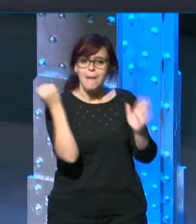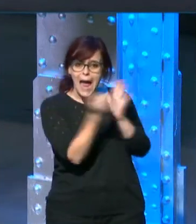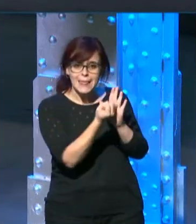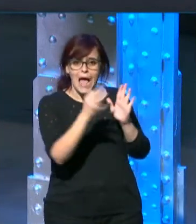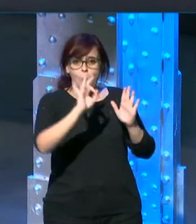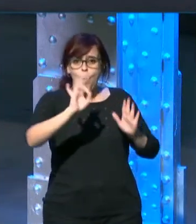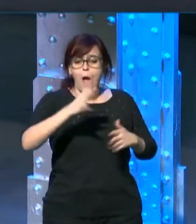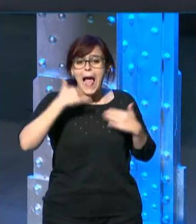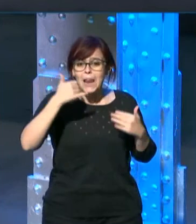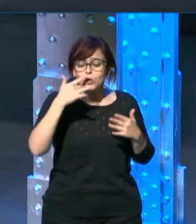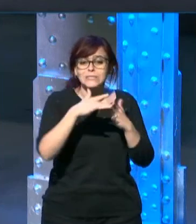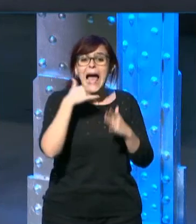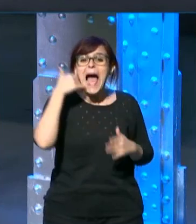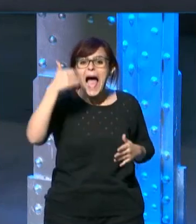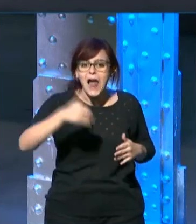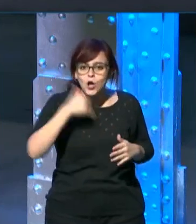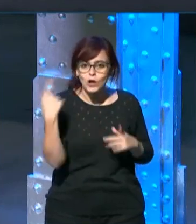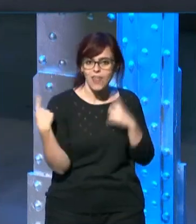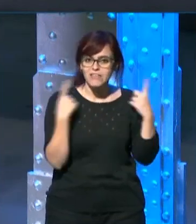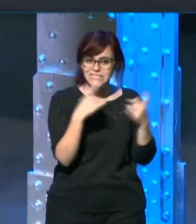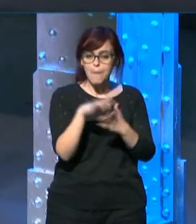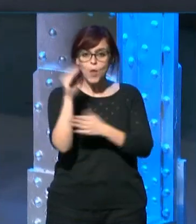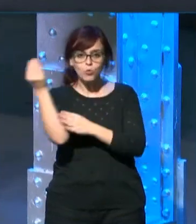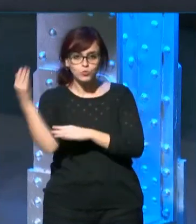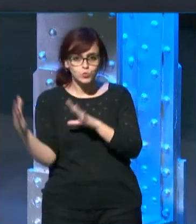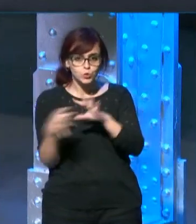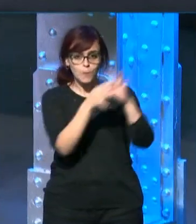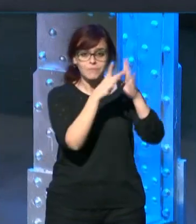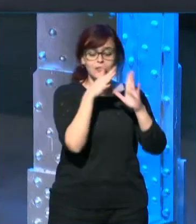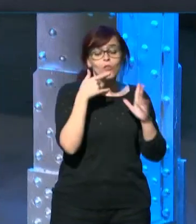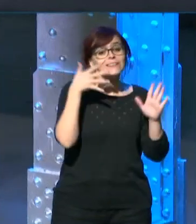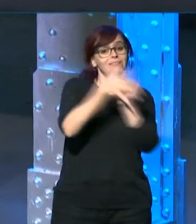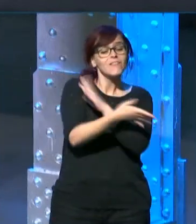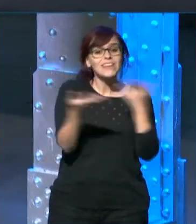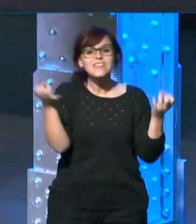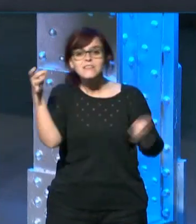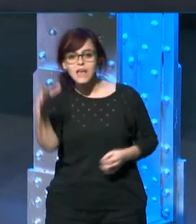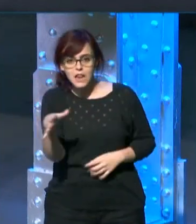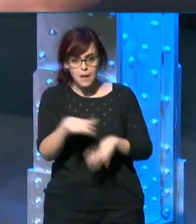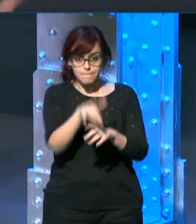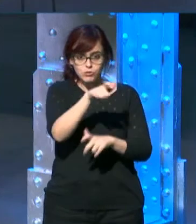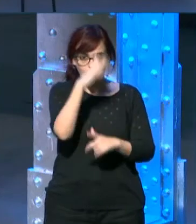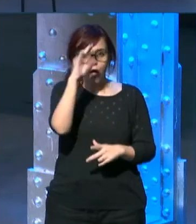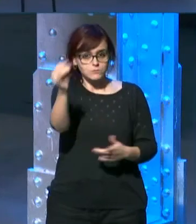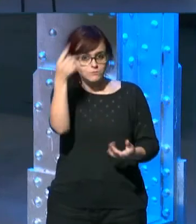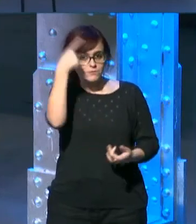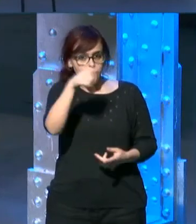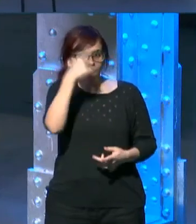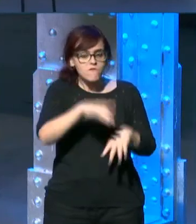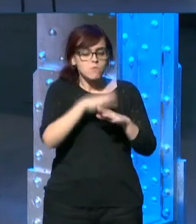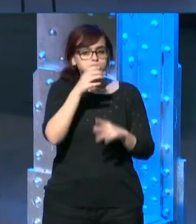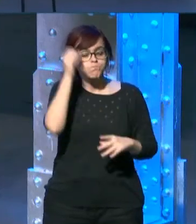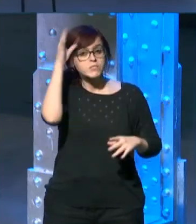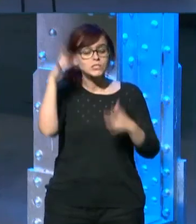requisito de cualquier tipo. Es algo que tiene que cumplir mi producto. Y eso, quien lo tiene que definir y quien lo va a hacer es la persona que sabe. Y no tiene